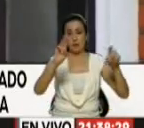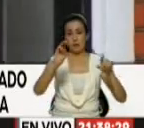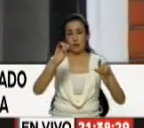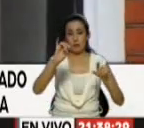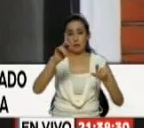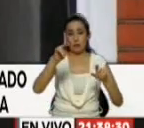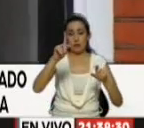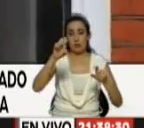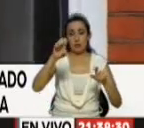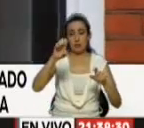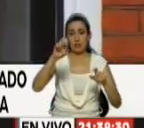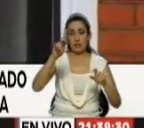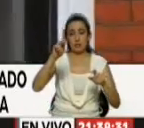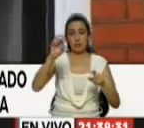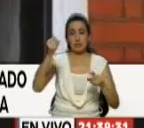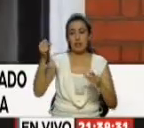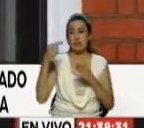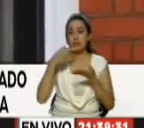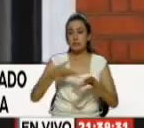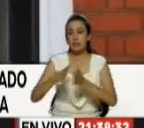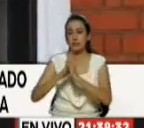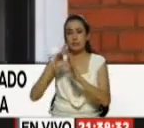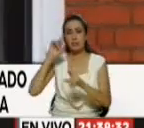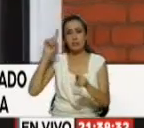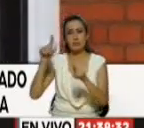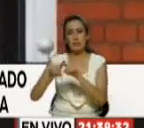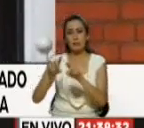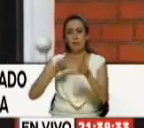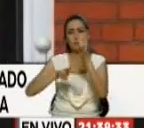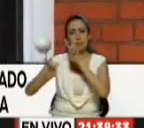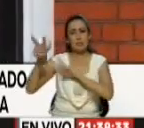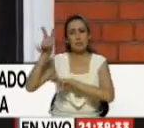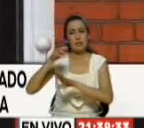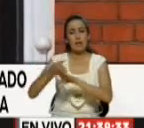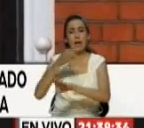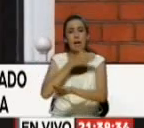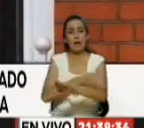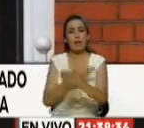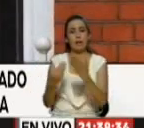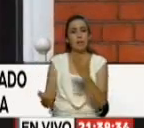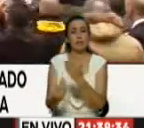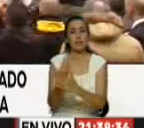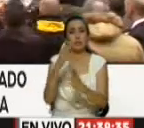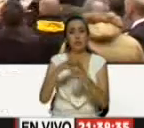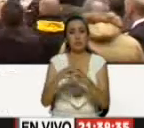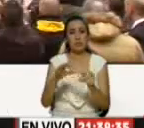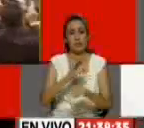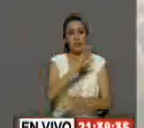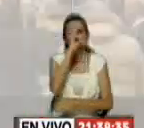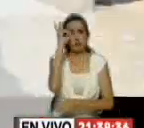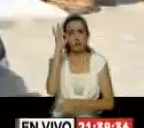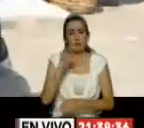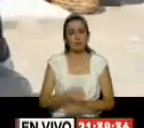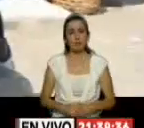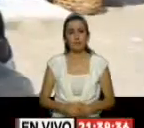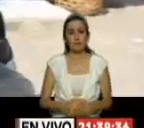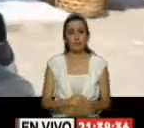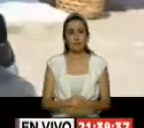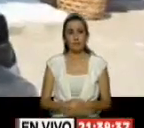está considerando la oferta, pero el testimonio debe cumplir con un alto estándar ético.